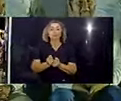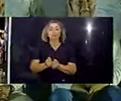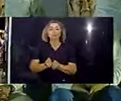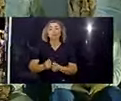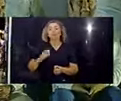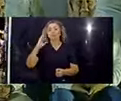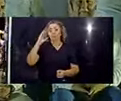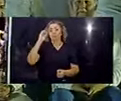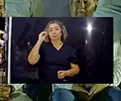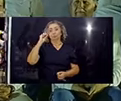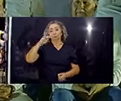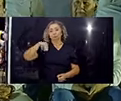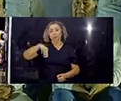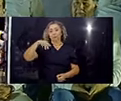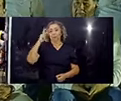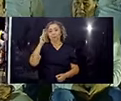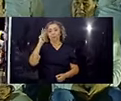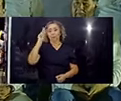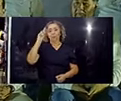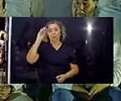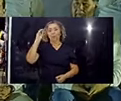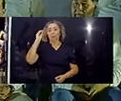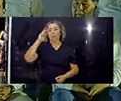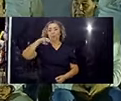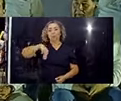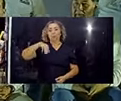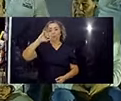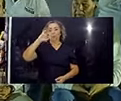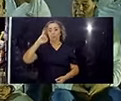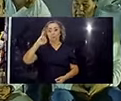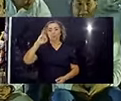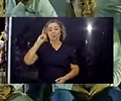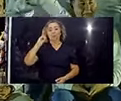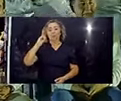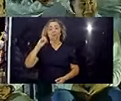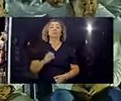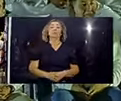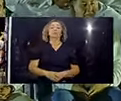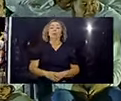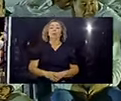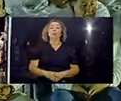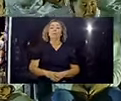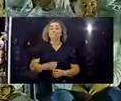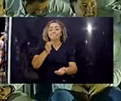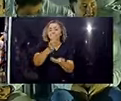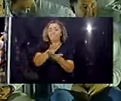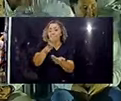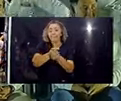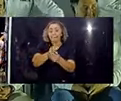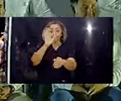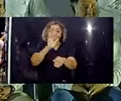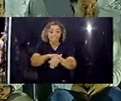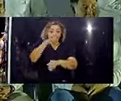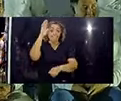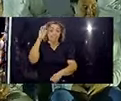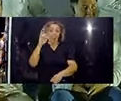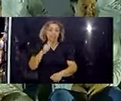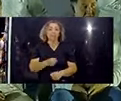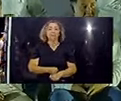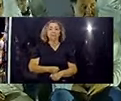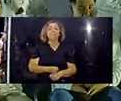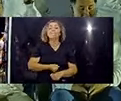a que vamos a mantener y a que aumente cada año la pensión universal adulto